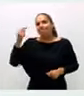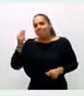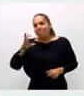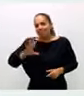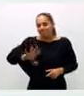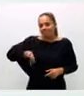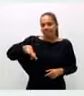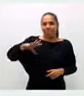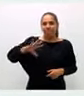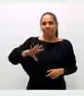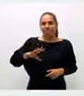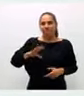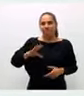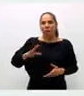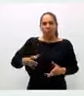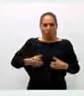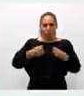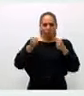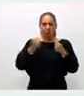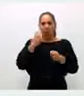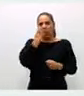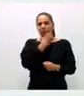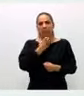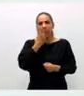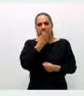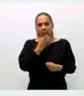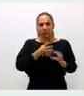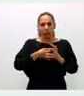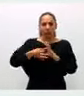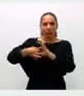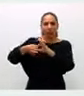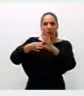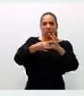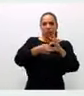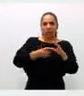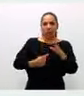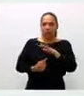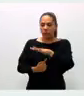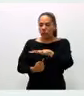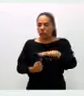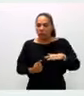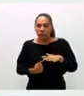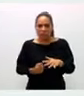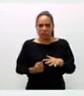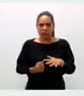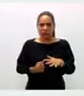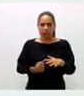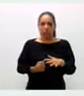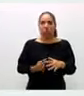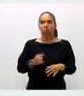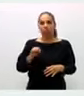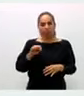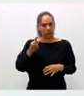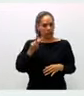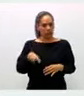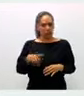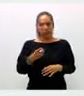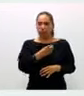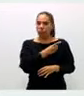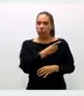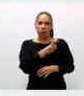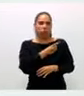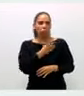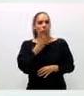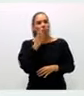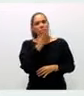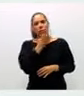escuela en relación con otras instancias de su entorno inmediato y a otras instancias públicas y